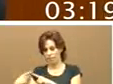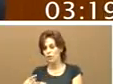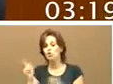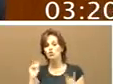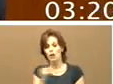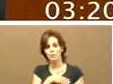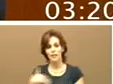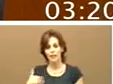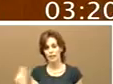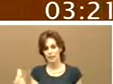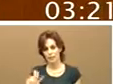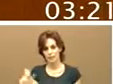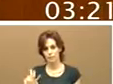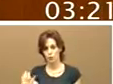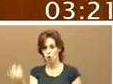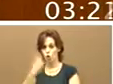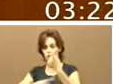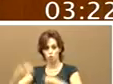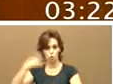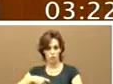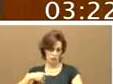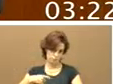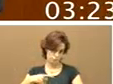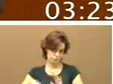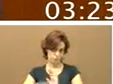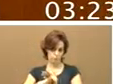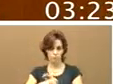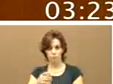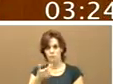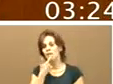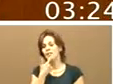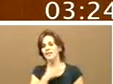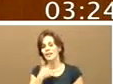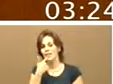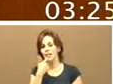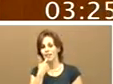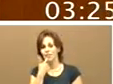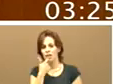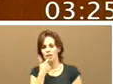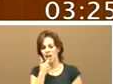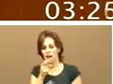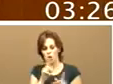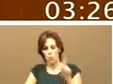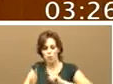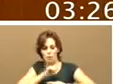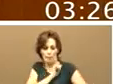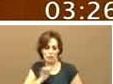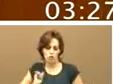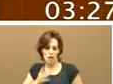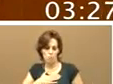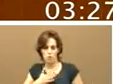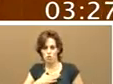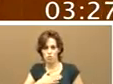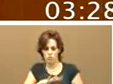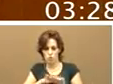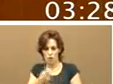las consultas soberanistas es que los ciudadanos no hablen de sus problemas y se pongan detrás de la bandera